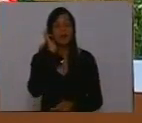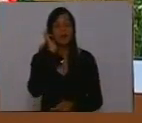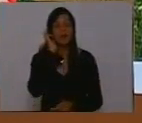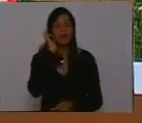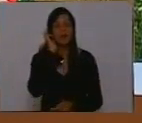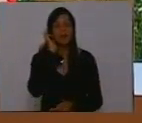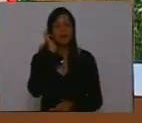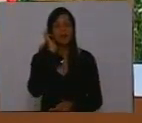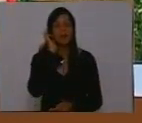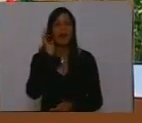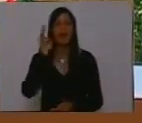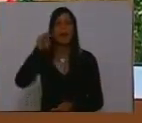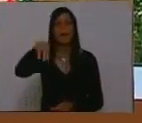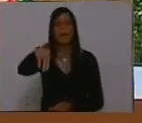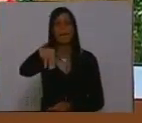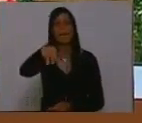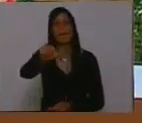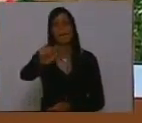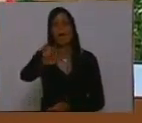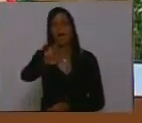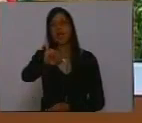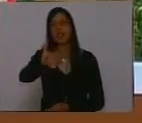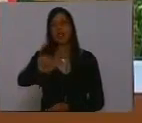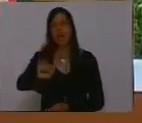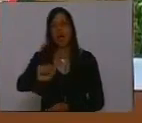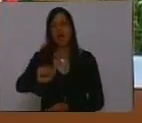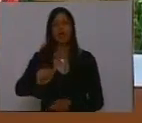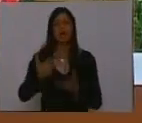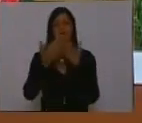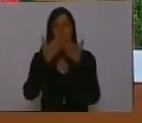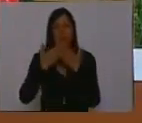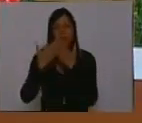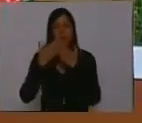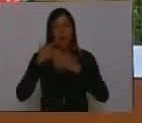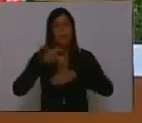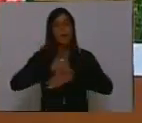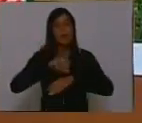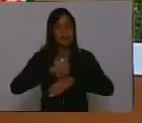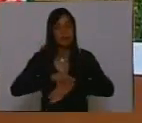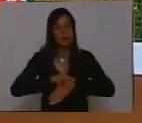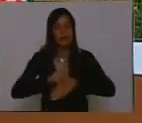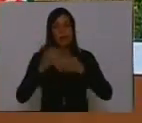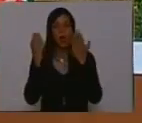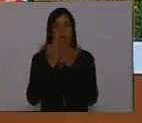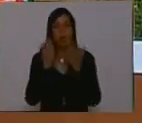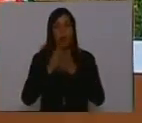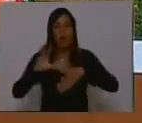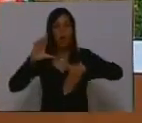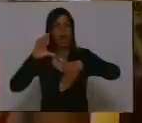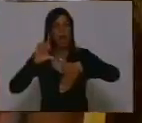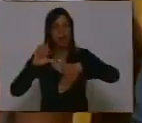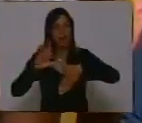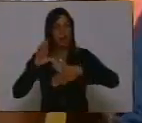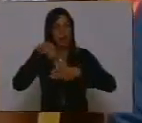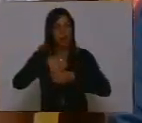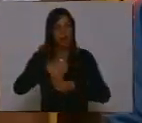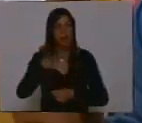Gerjane María Gómez, estudiante de Medicina en la Escuela Latinoamericana Salvador